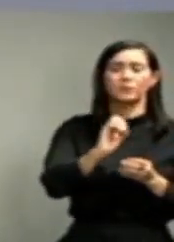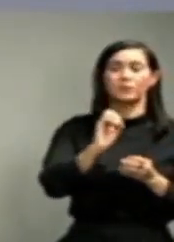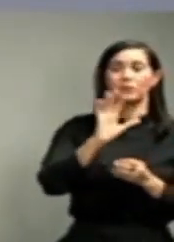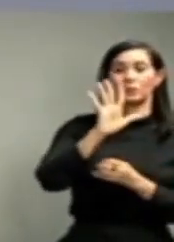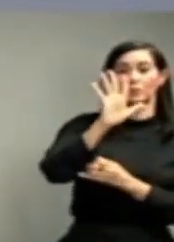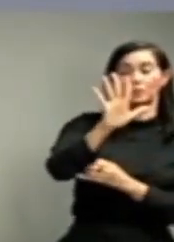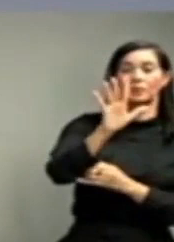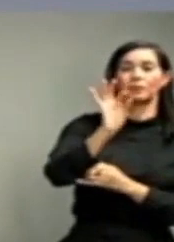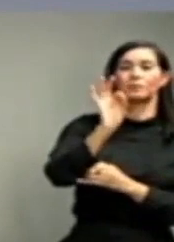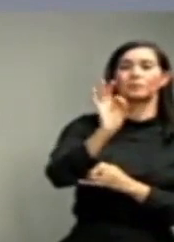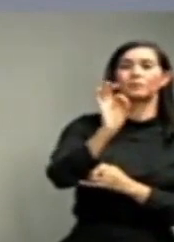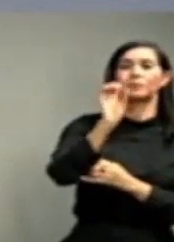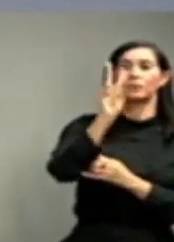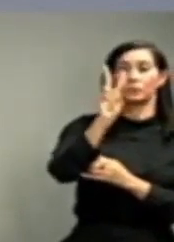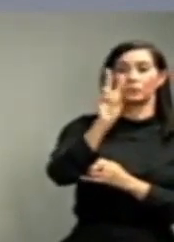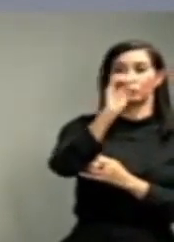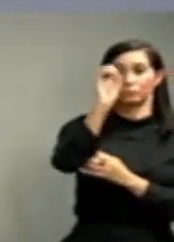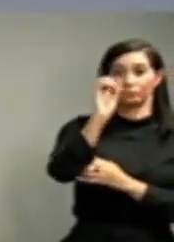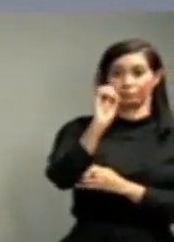5.2,